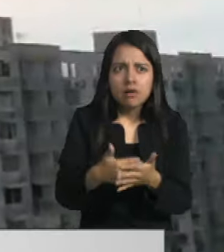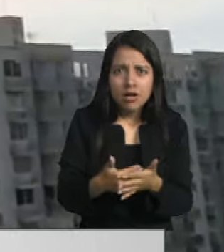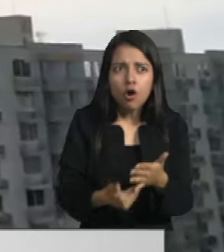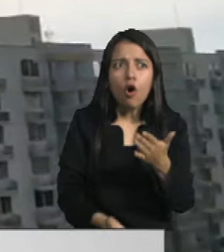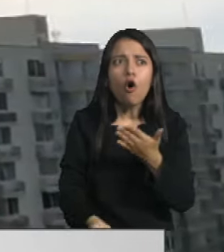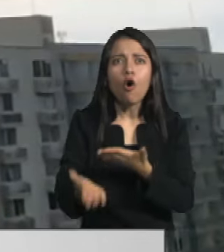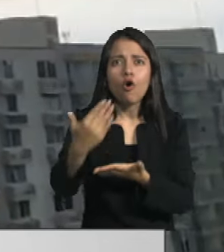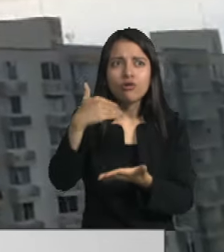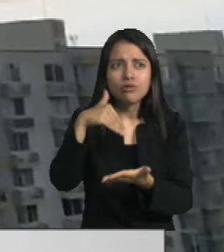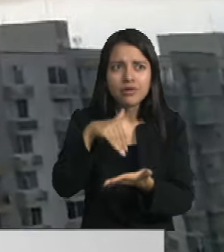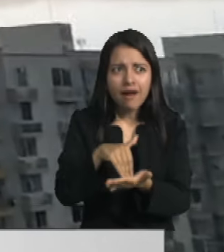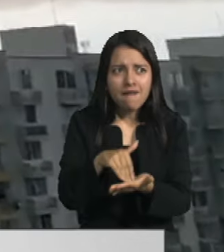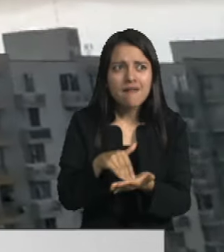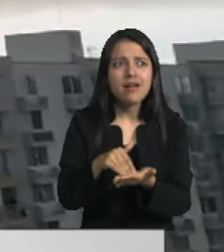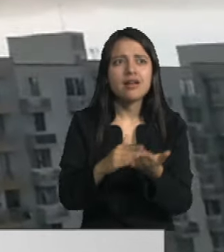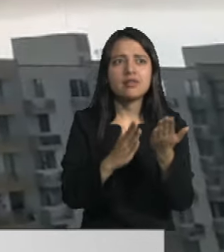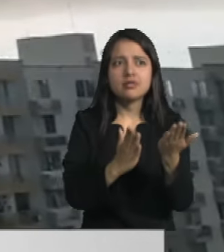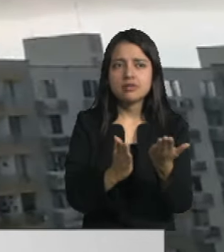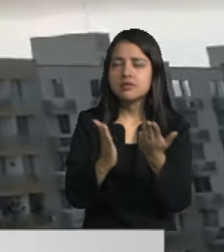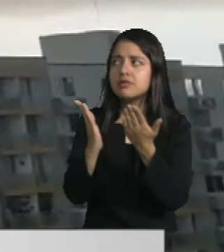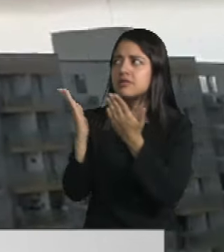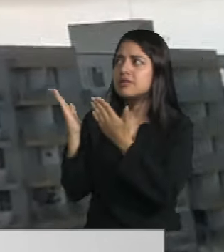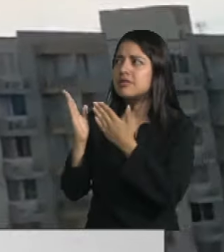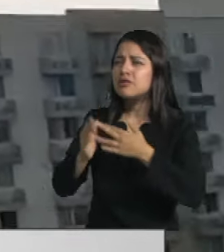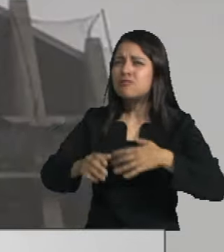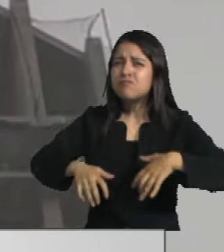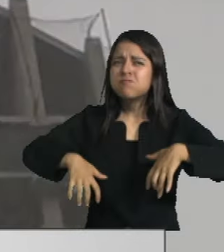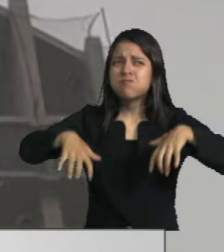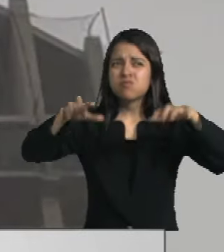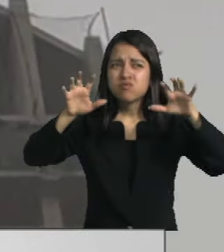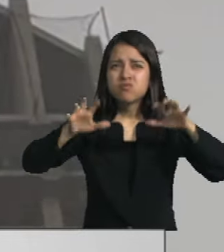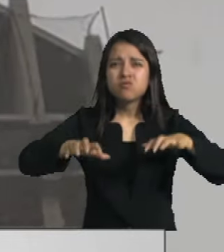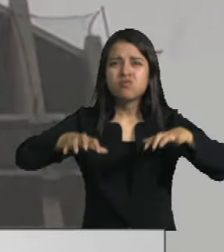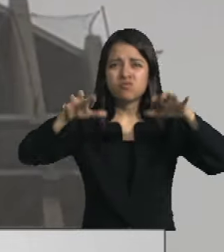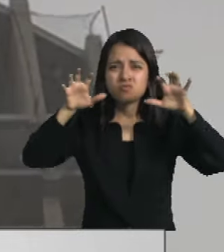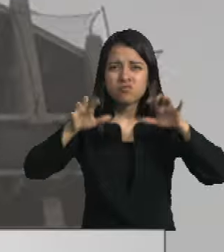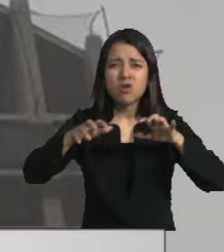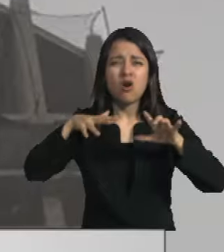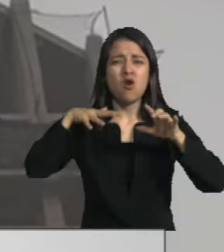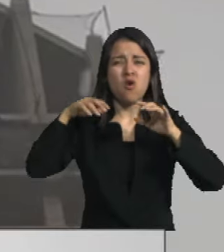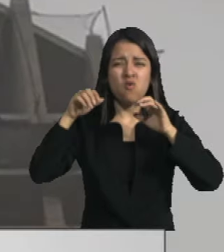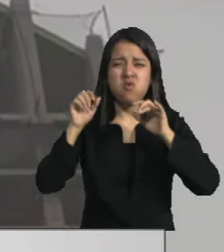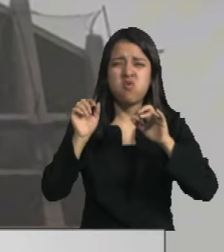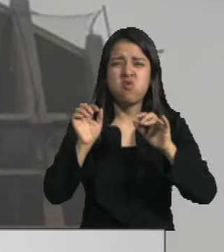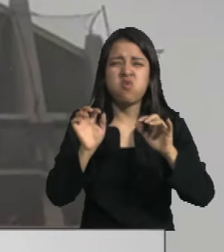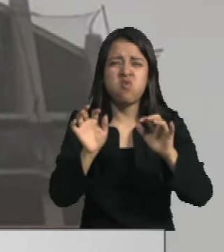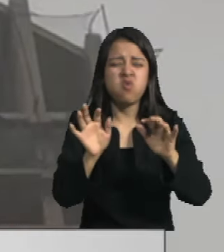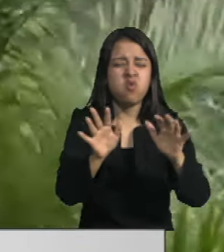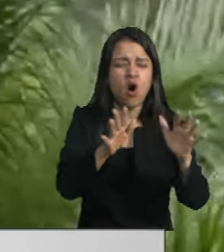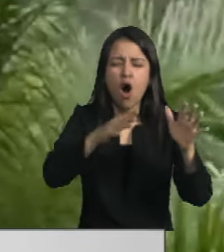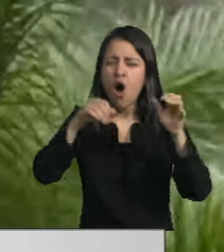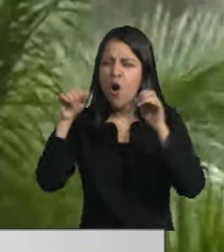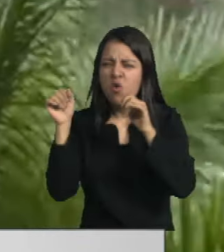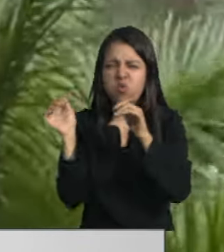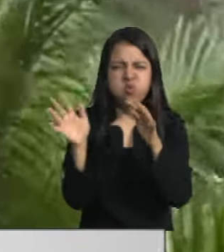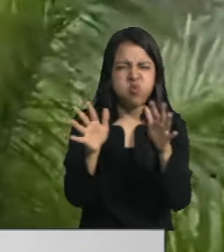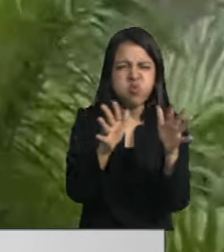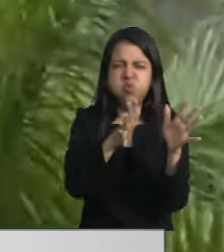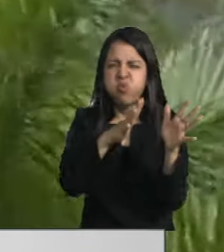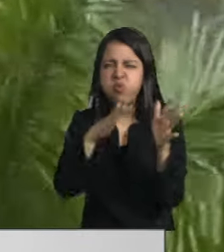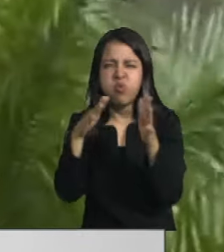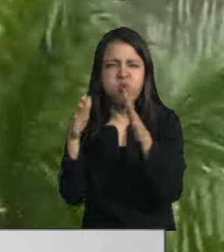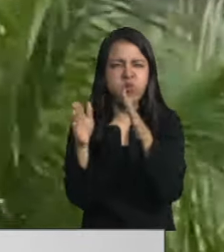ese fenómeno natural, una nueva tormenta afectó al Atlántico. Barranquilla, Soledad, Por Nuevo, Sabana Grande y Santo